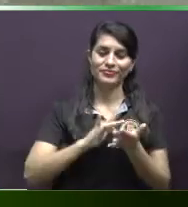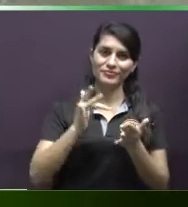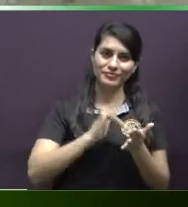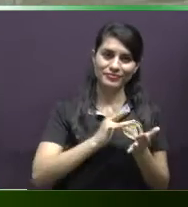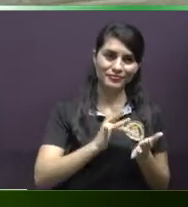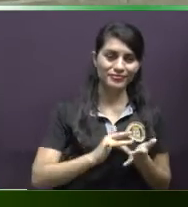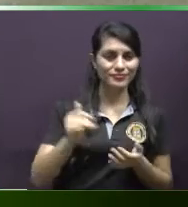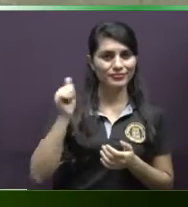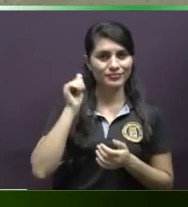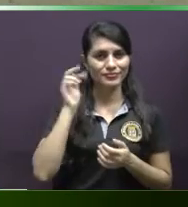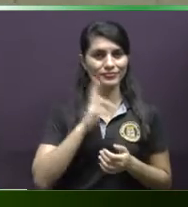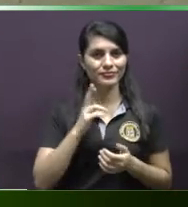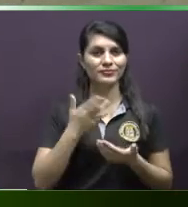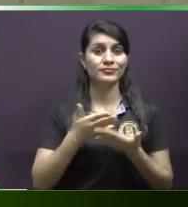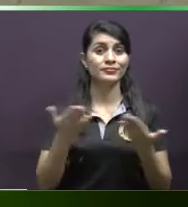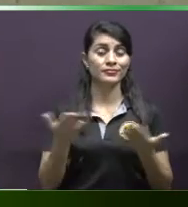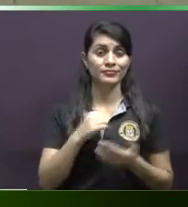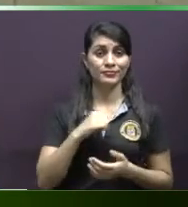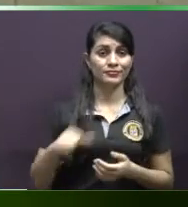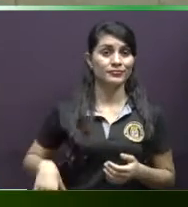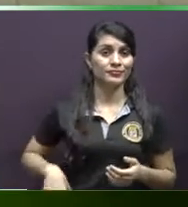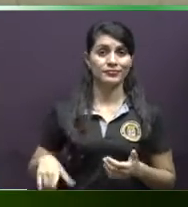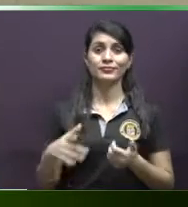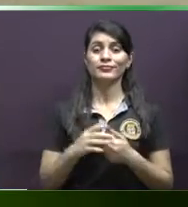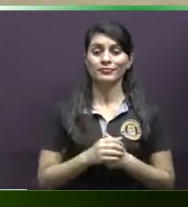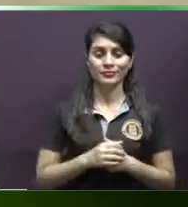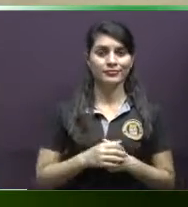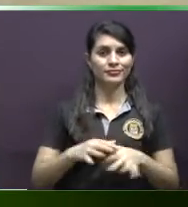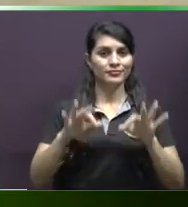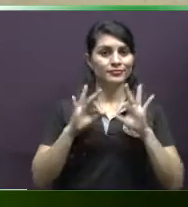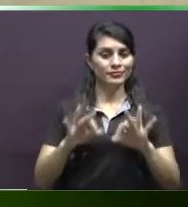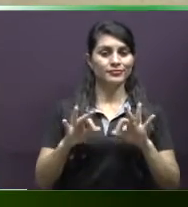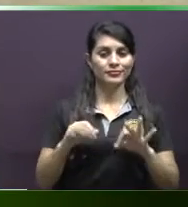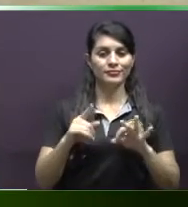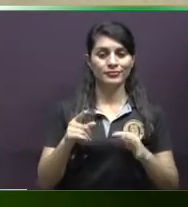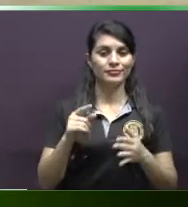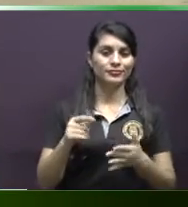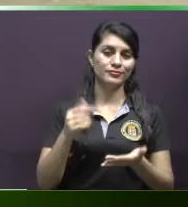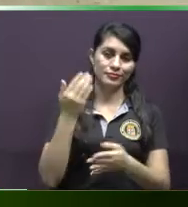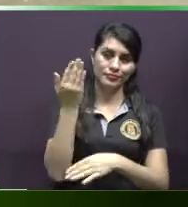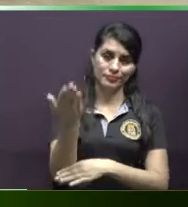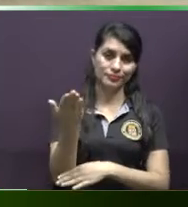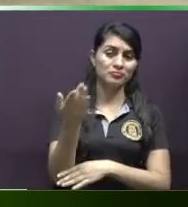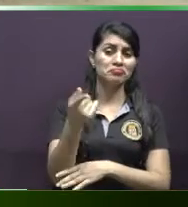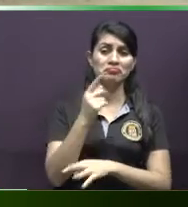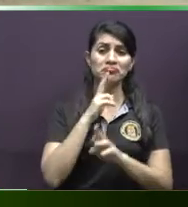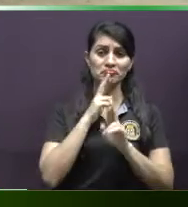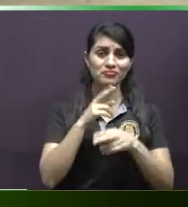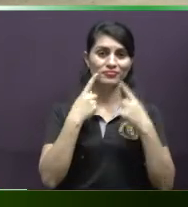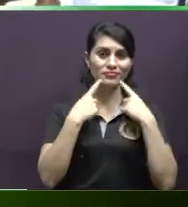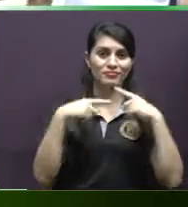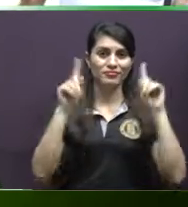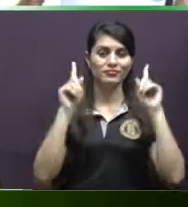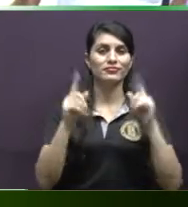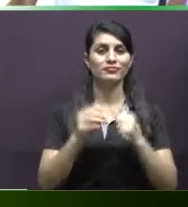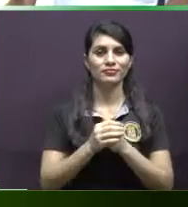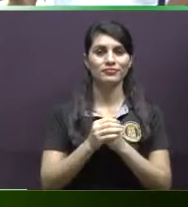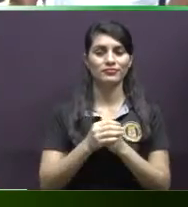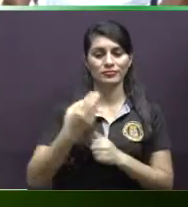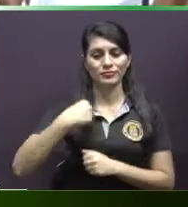la verdad se le da las gracias al señor alcalde por haber tomado a bien a solicitud que se le hizo